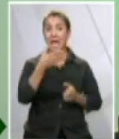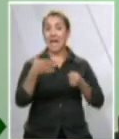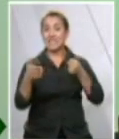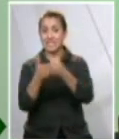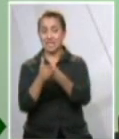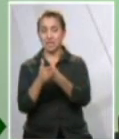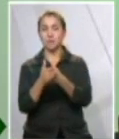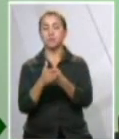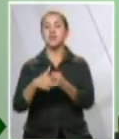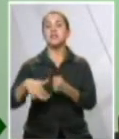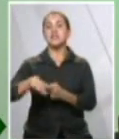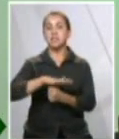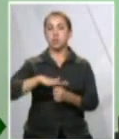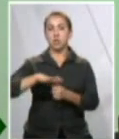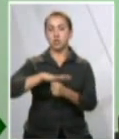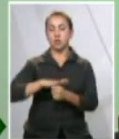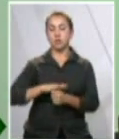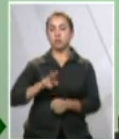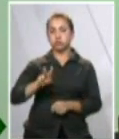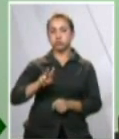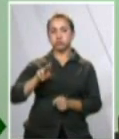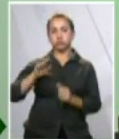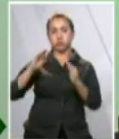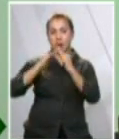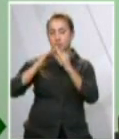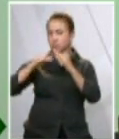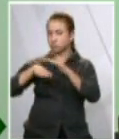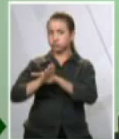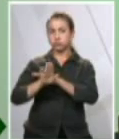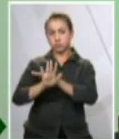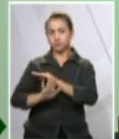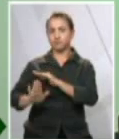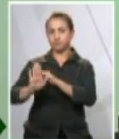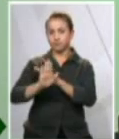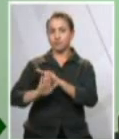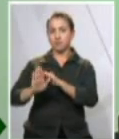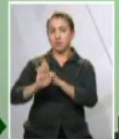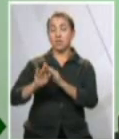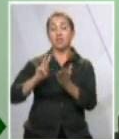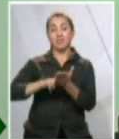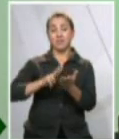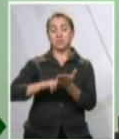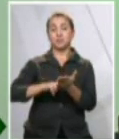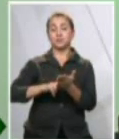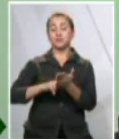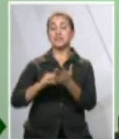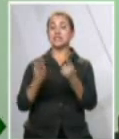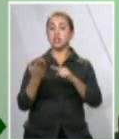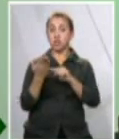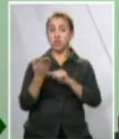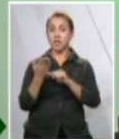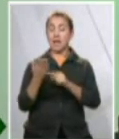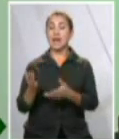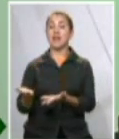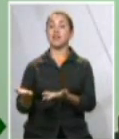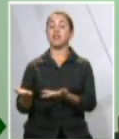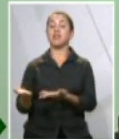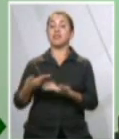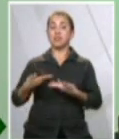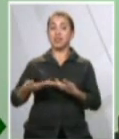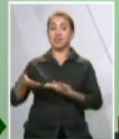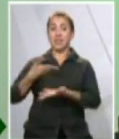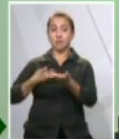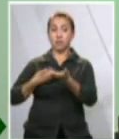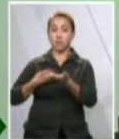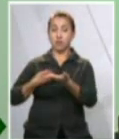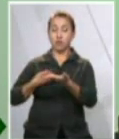y lo dejó en situación de enclaustramiento, y la verdad es que la tecnología nos devolvió, les comentaba,